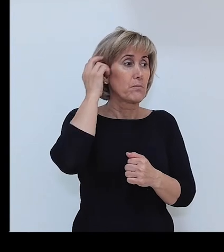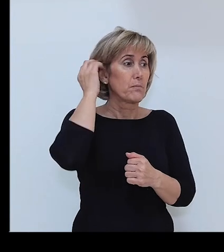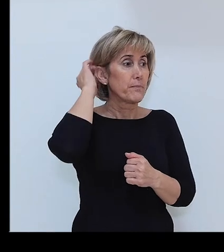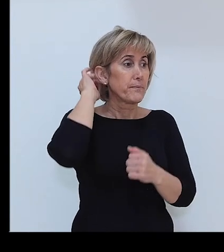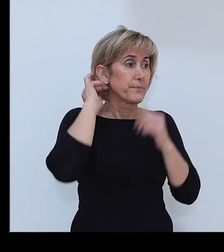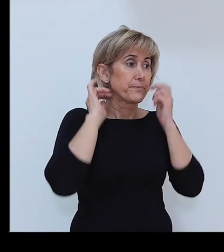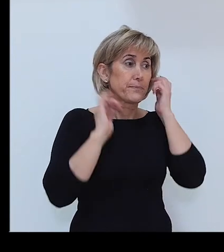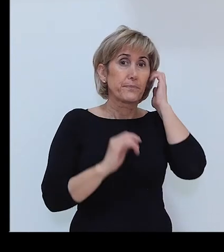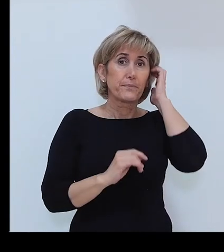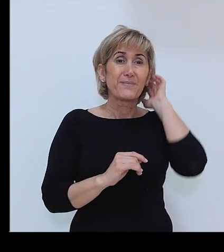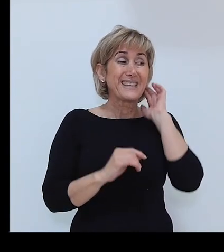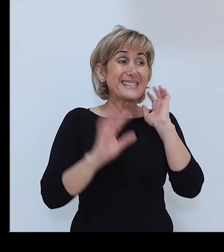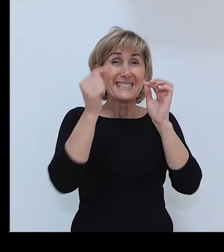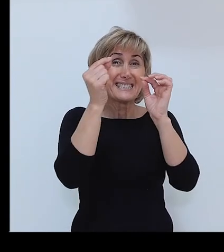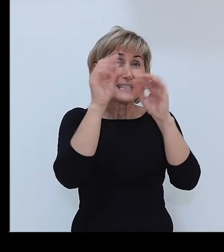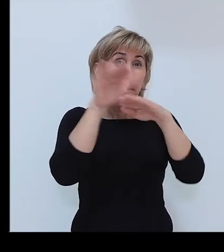importantísimo.